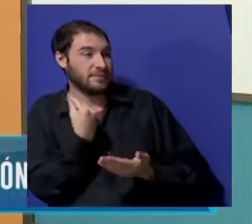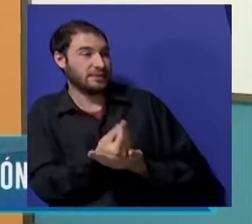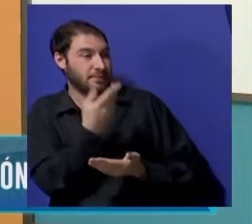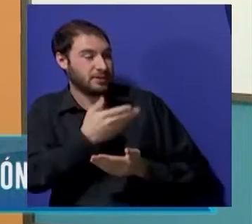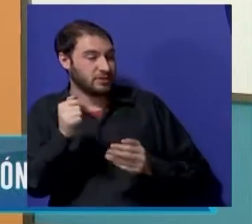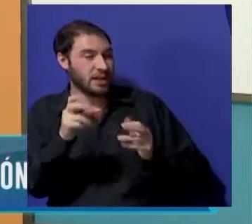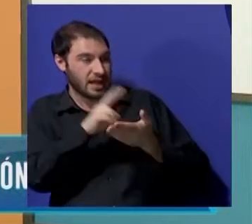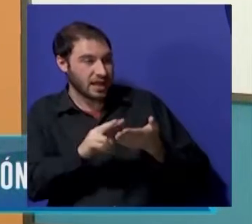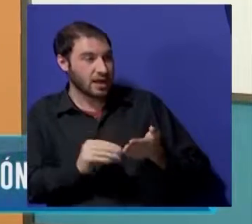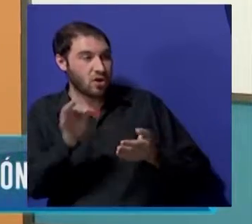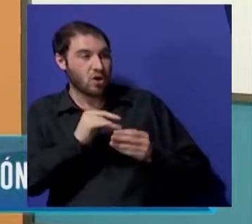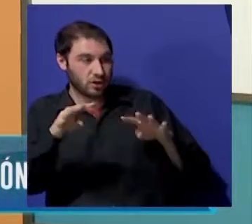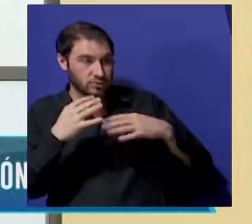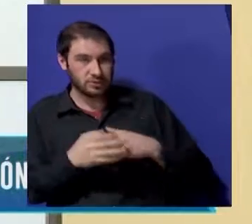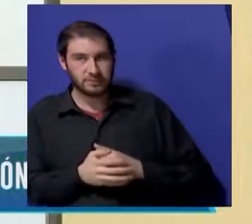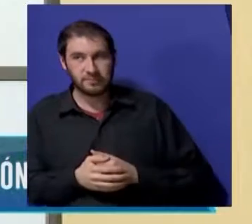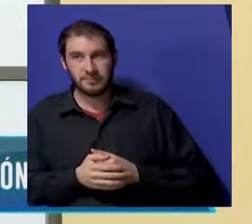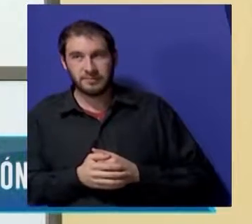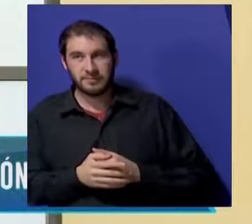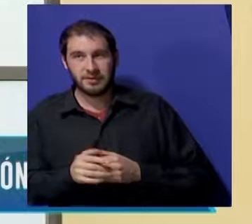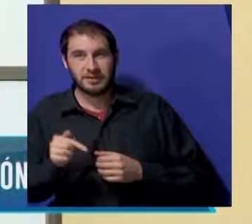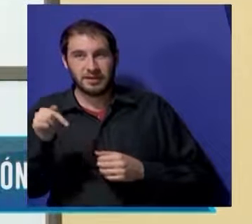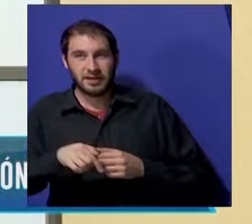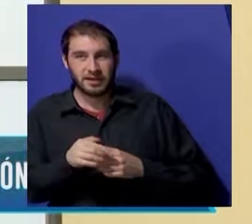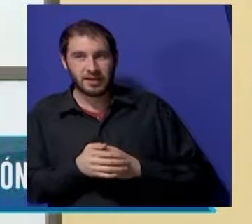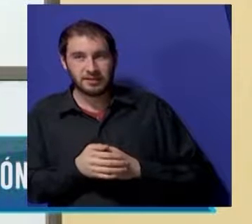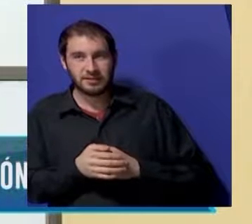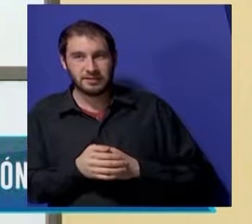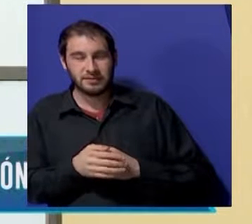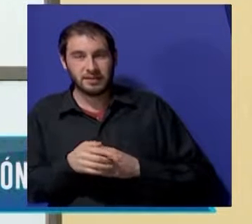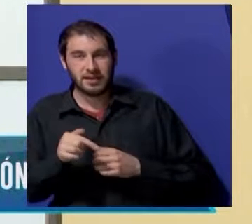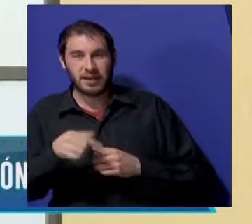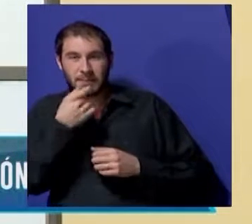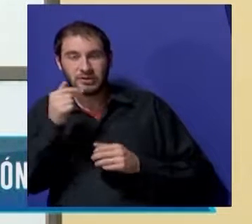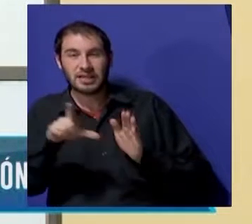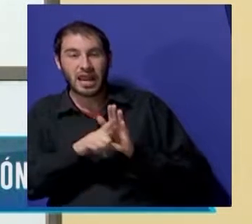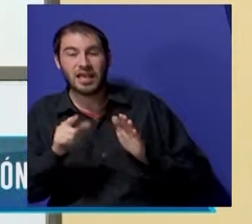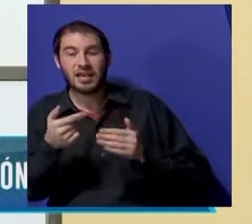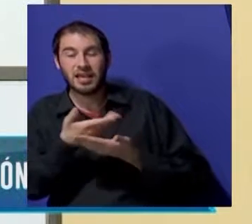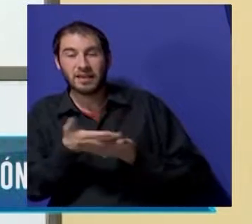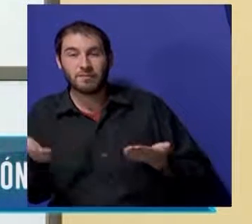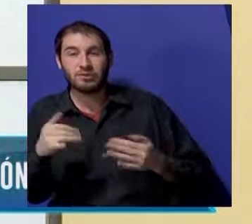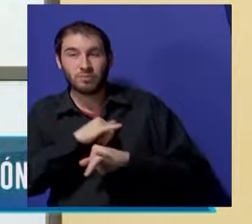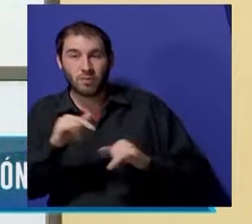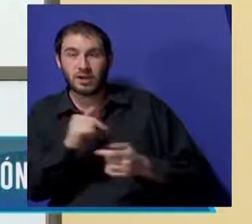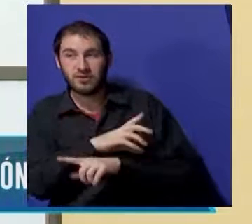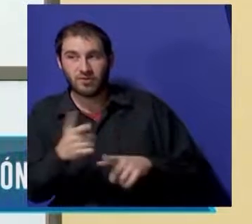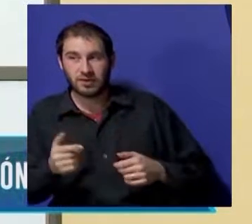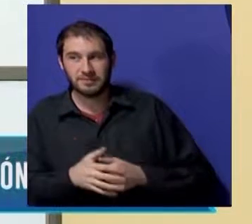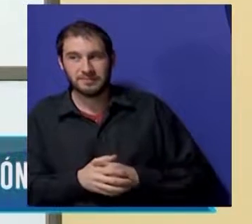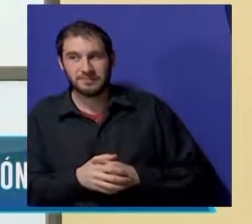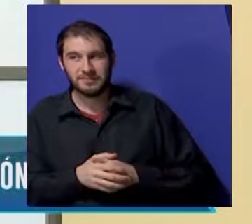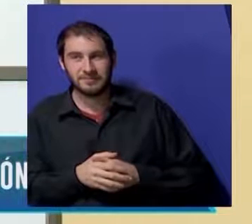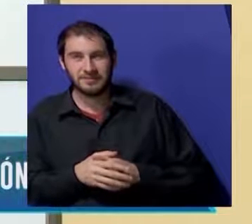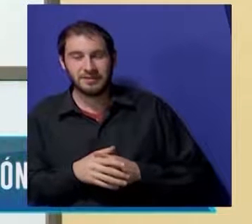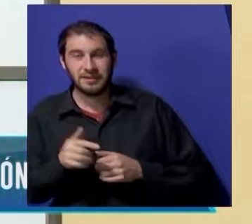nos va a leer o nos va a escuchar? Bueno, justamente en Mendoza no hay una ley de libre acceso a la información pública.